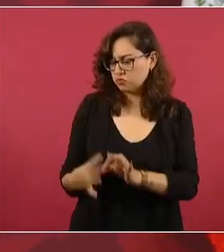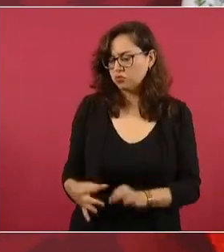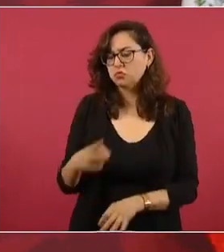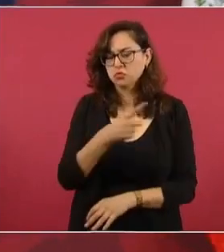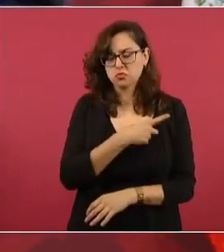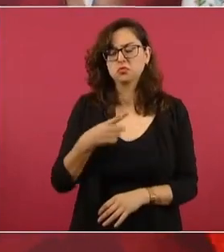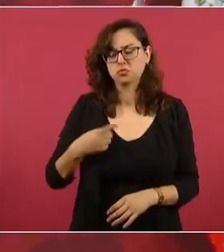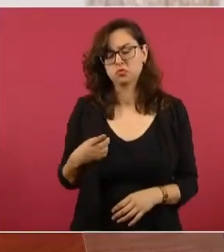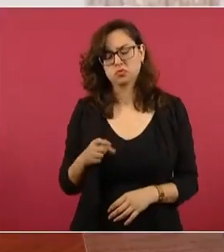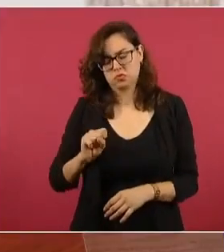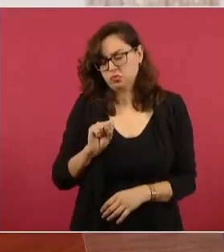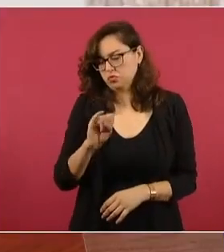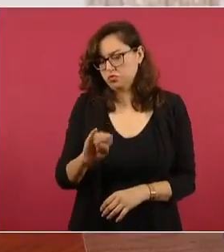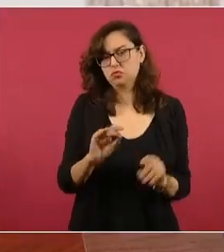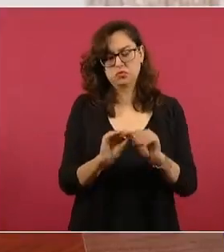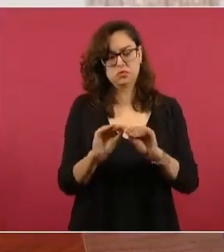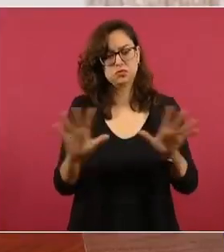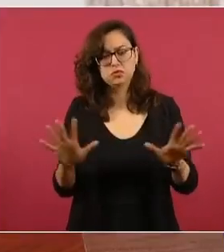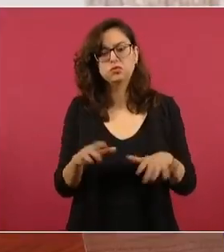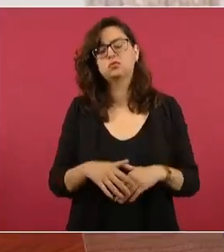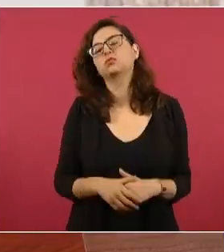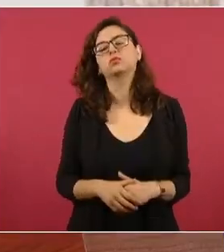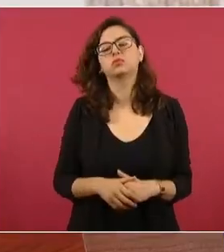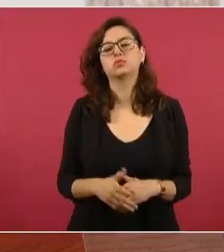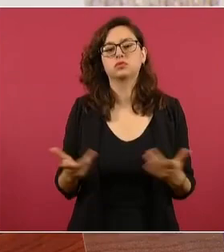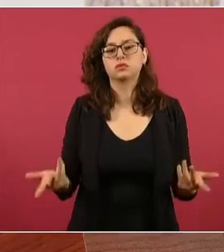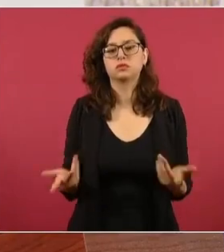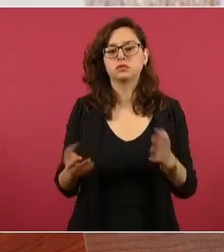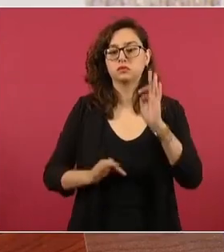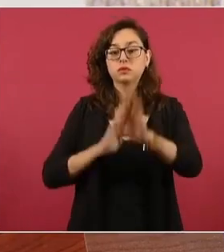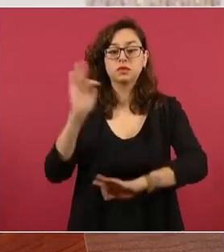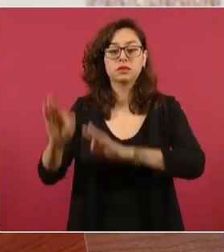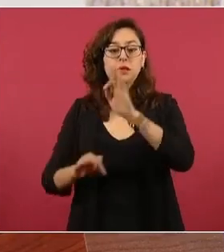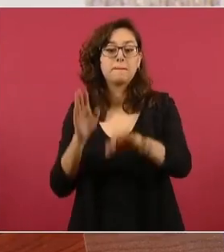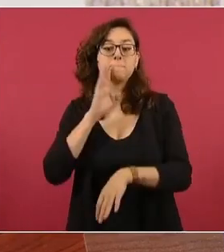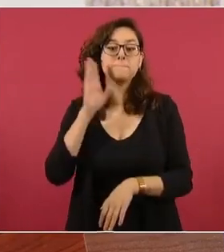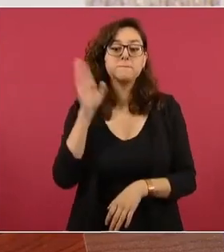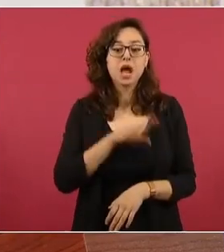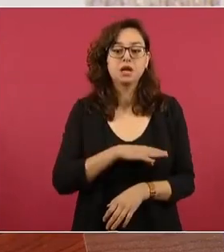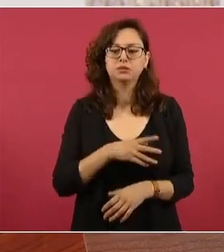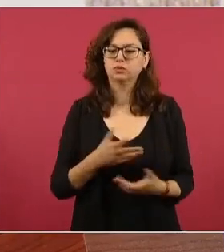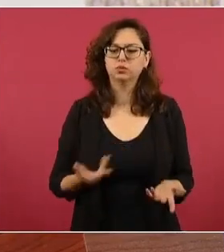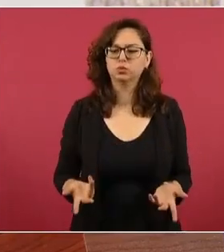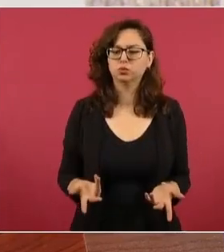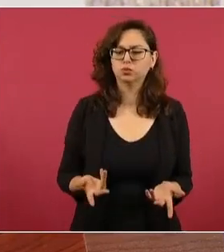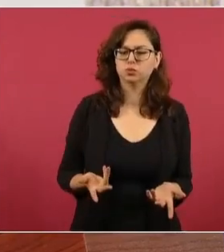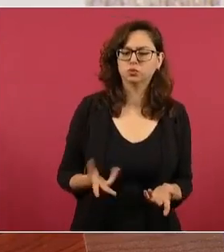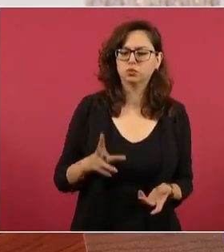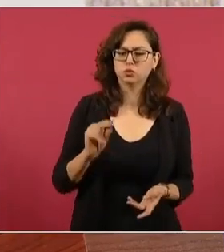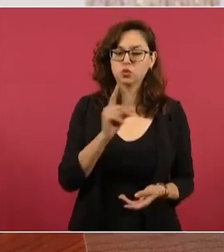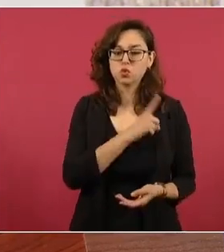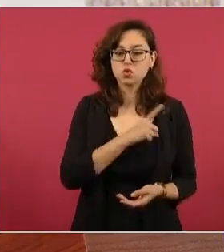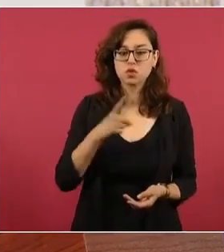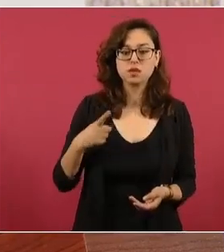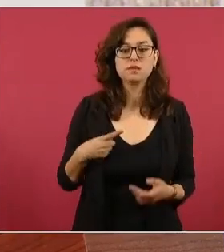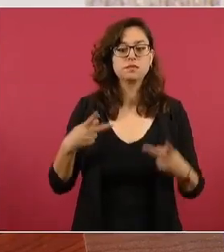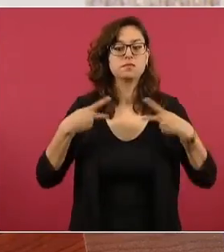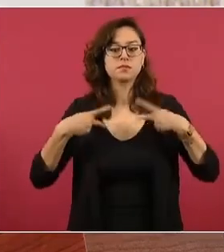y no puede tratarse así a todos los trabajadores. Al contrario, siempre he